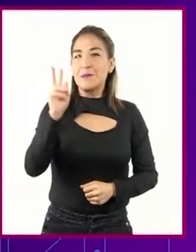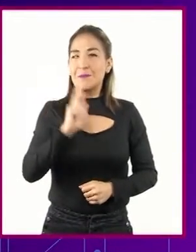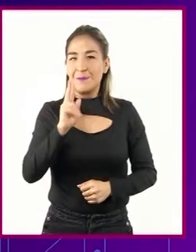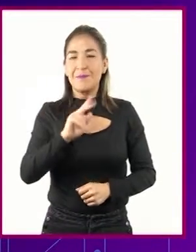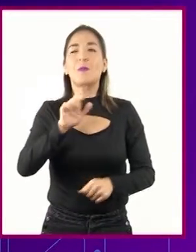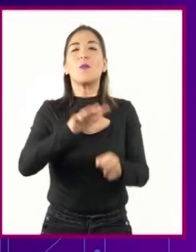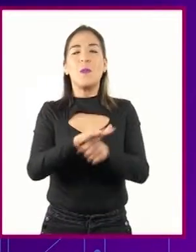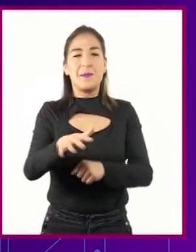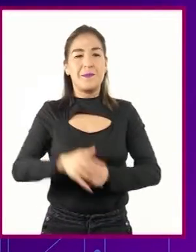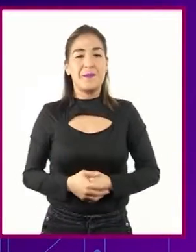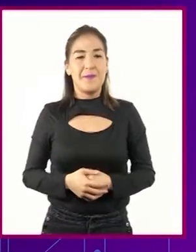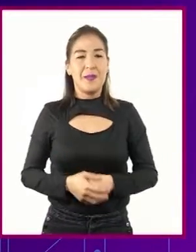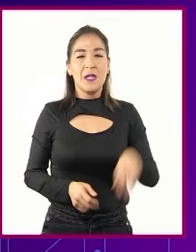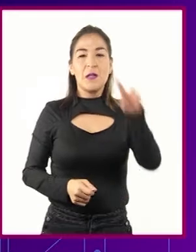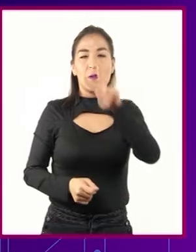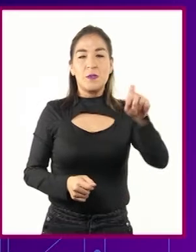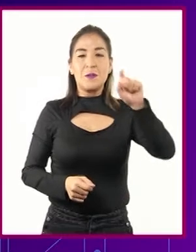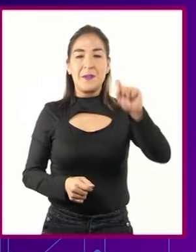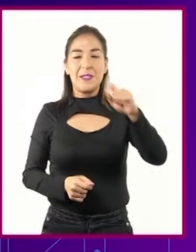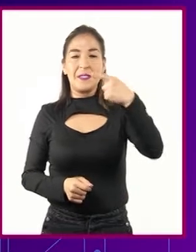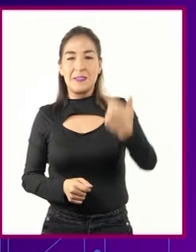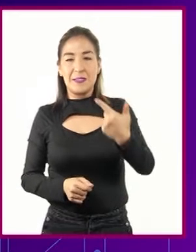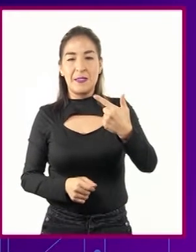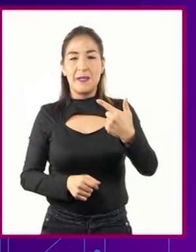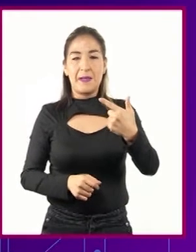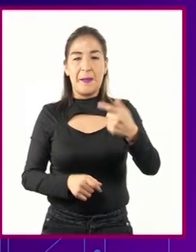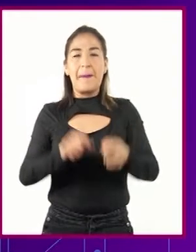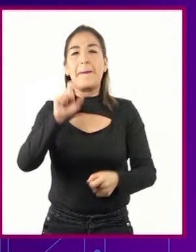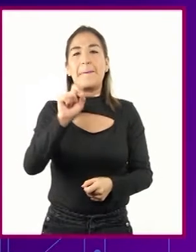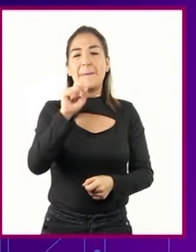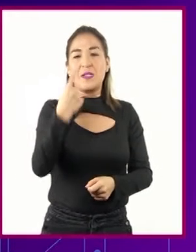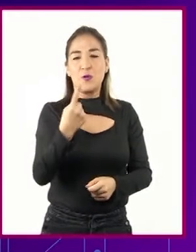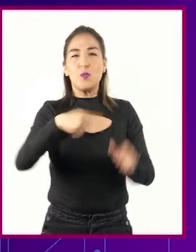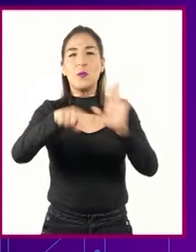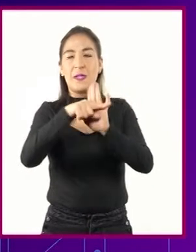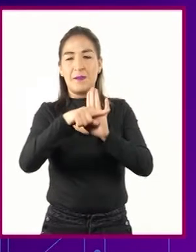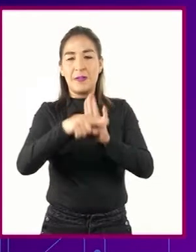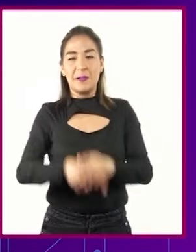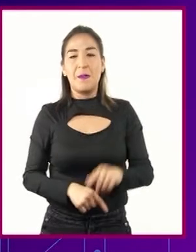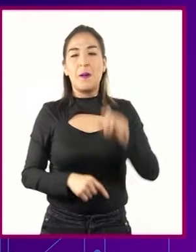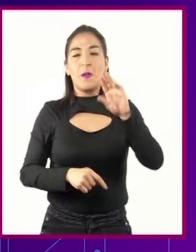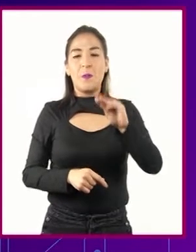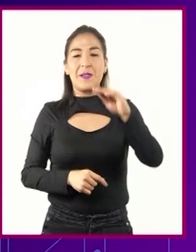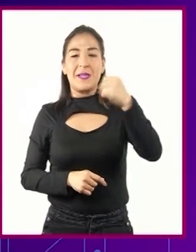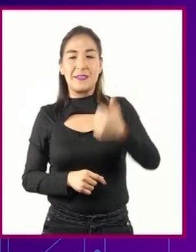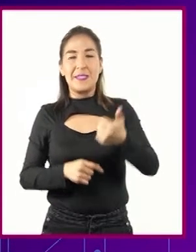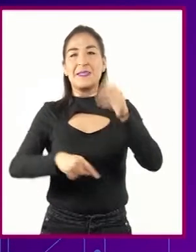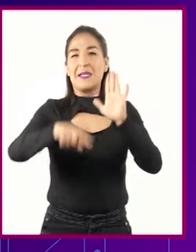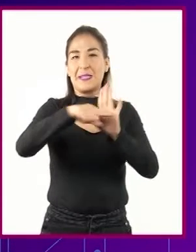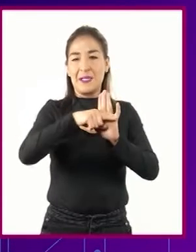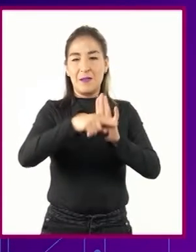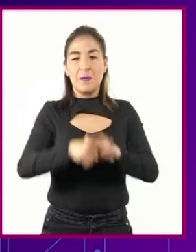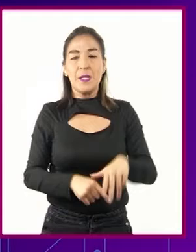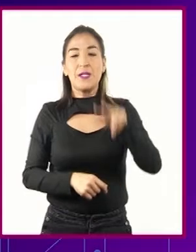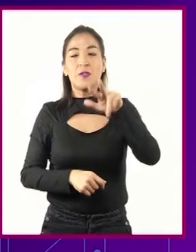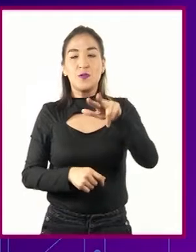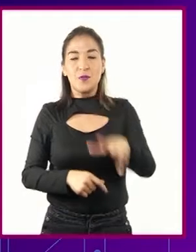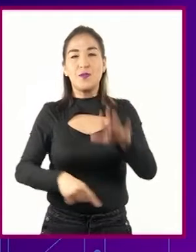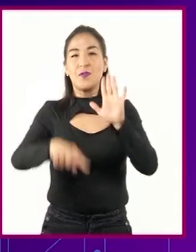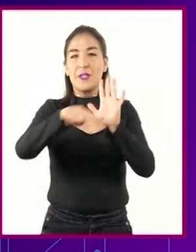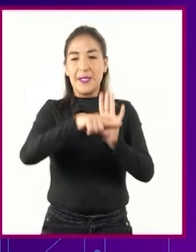son 227, 21 negativo, 96 negativo, 18